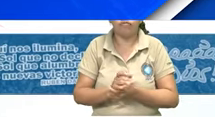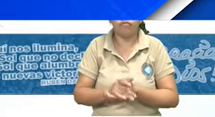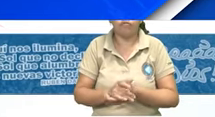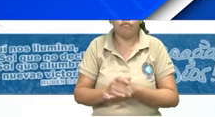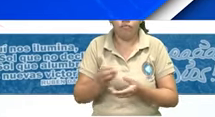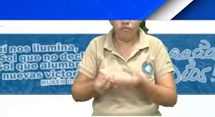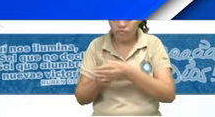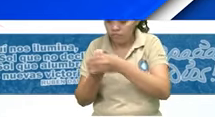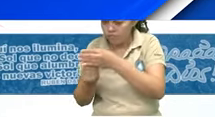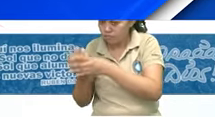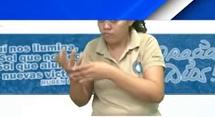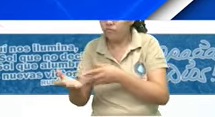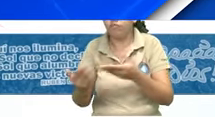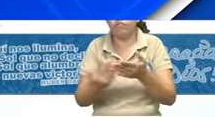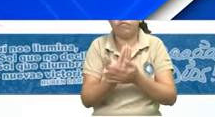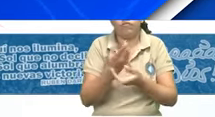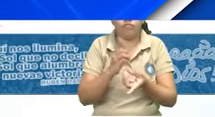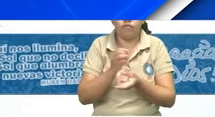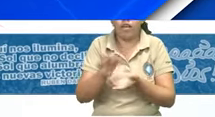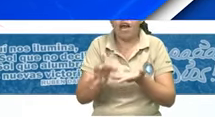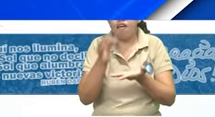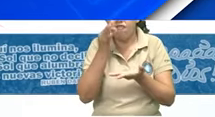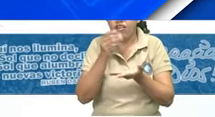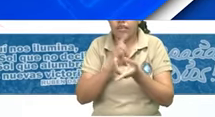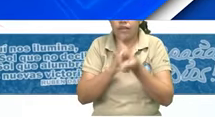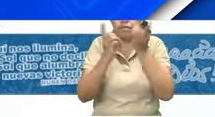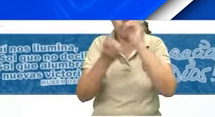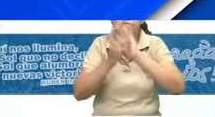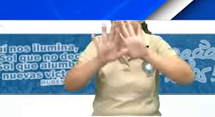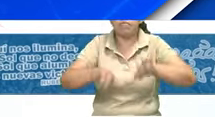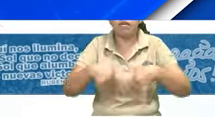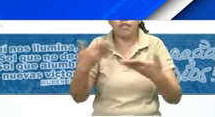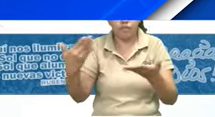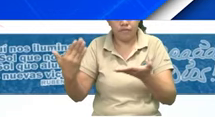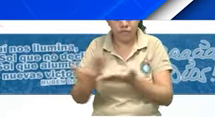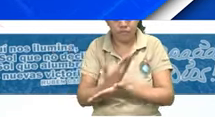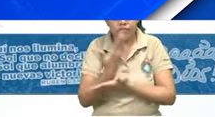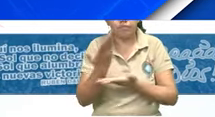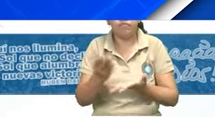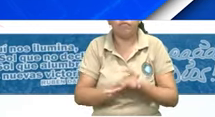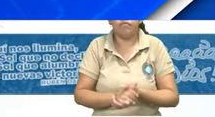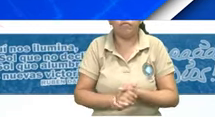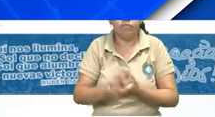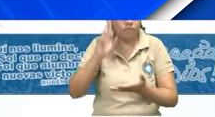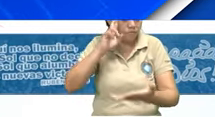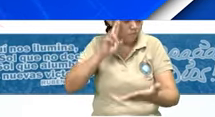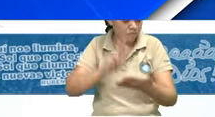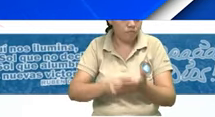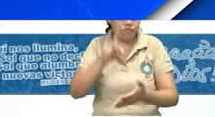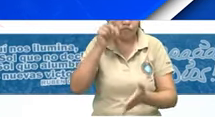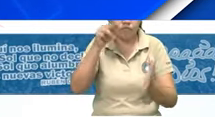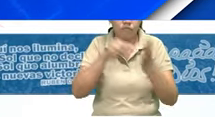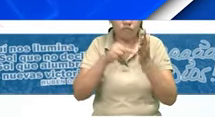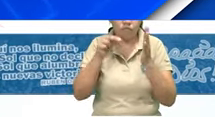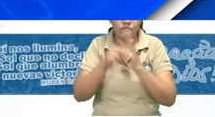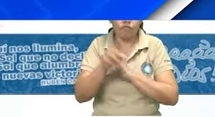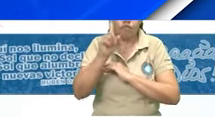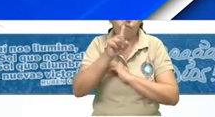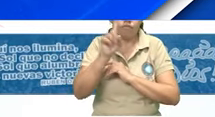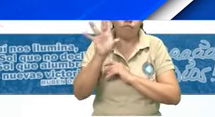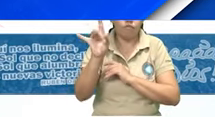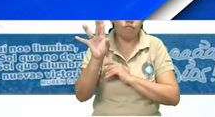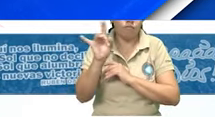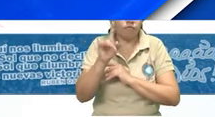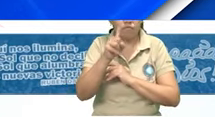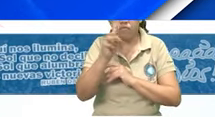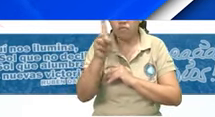su plantación cafetalera, prepararse para renovar. Si se recuerda, en 2011 había una crisis